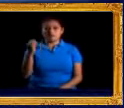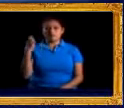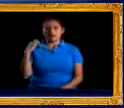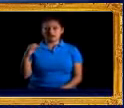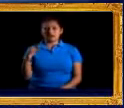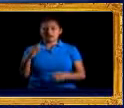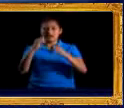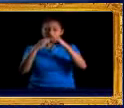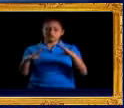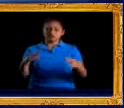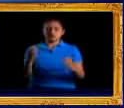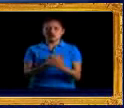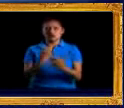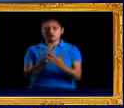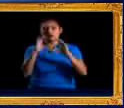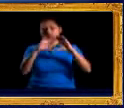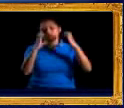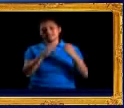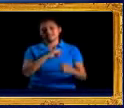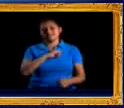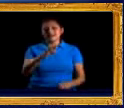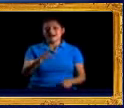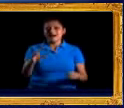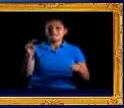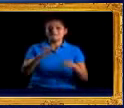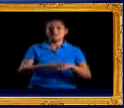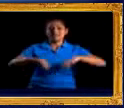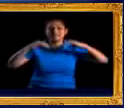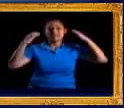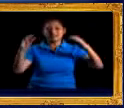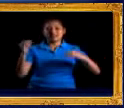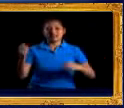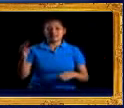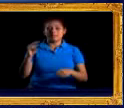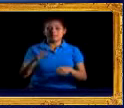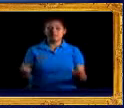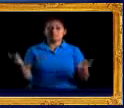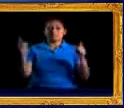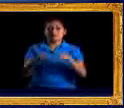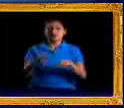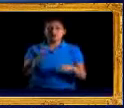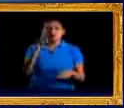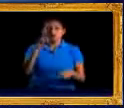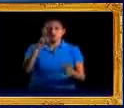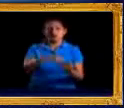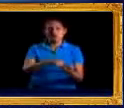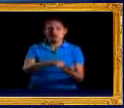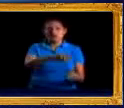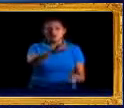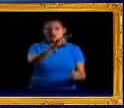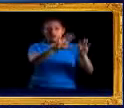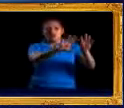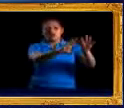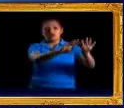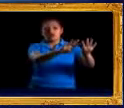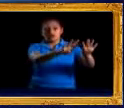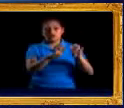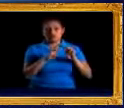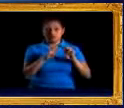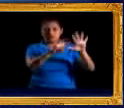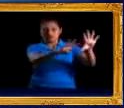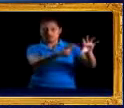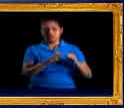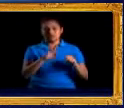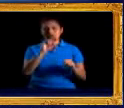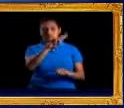crisis económica mundial será mayor que la que sucedió en 1929. Pero entonces, hermano,